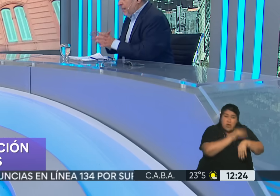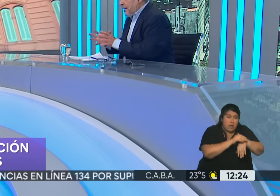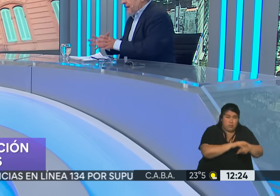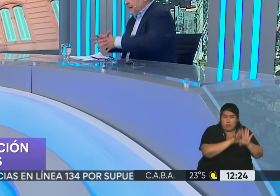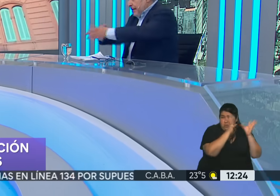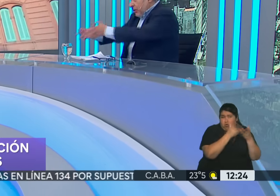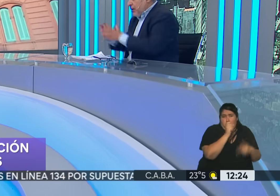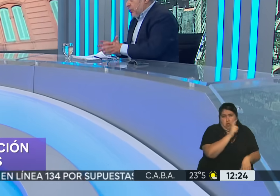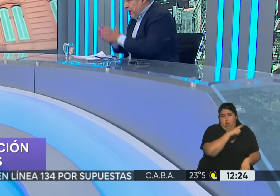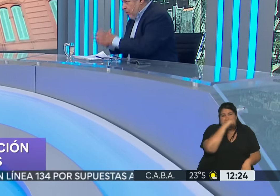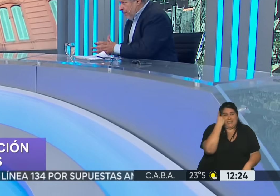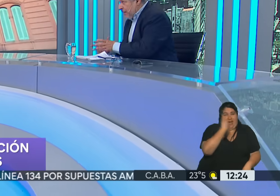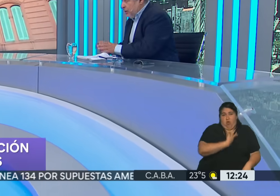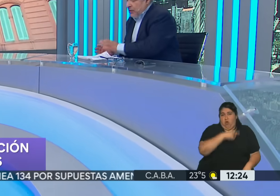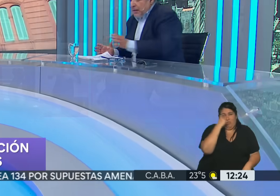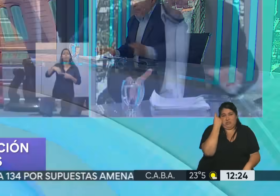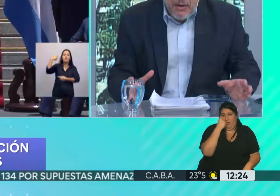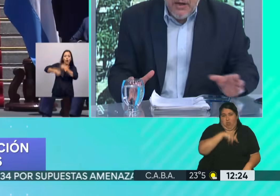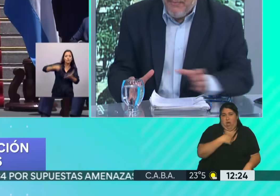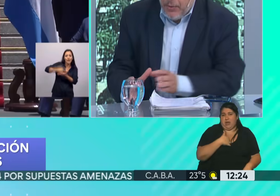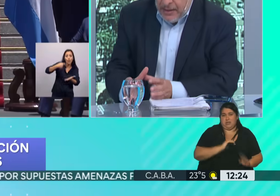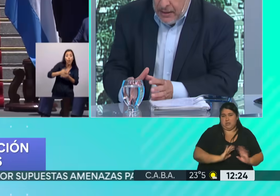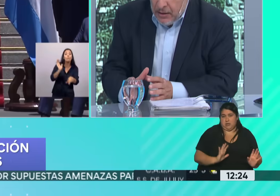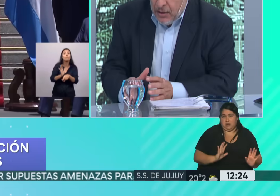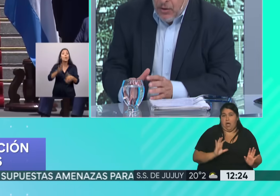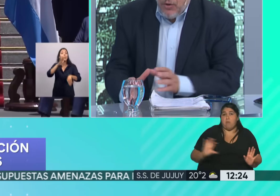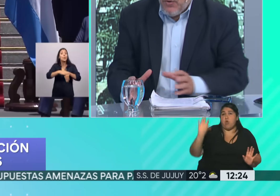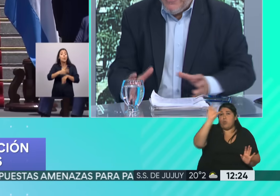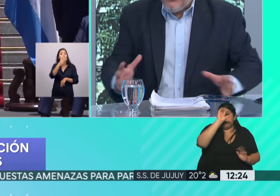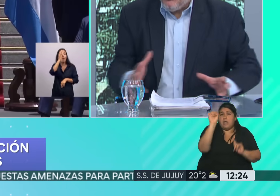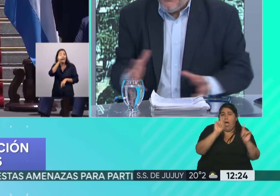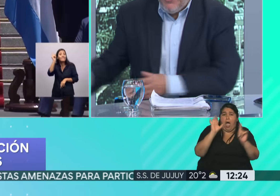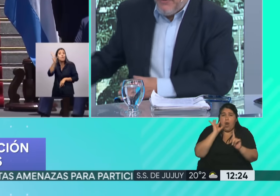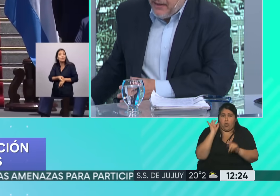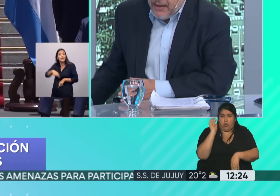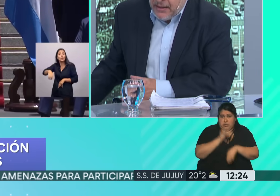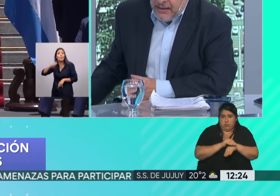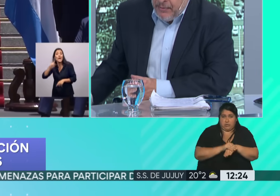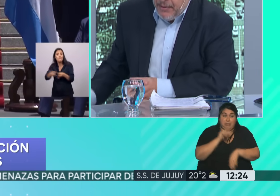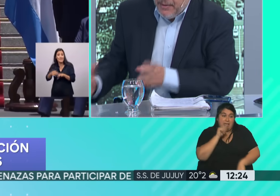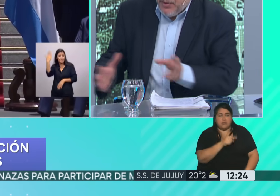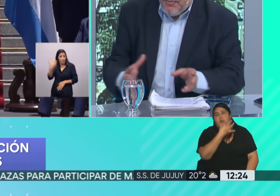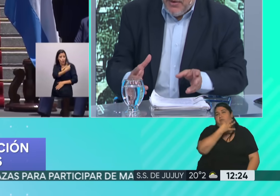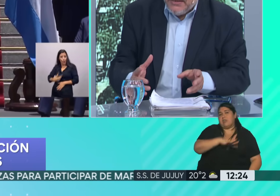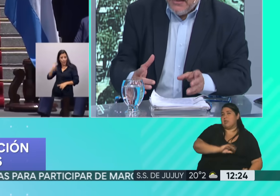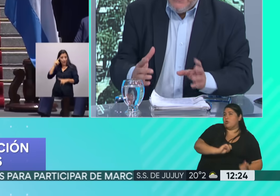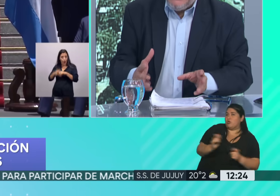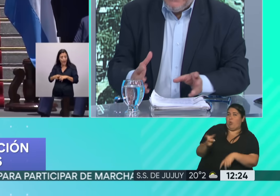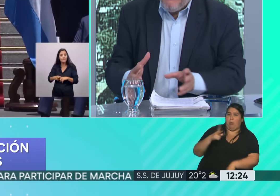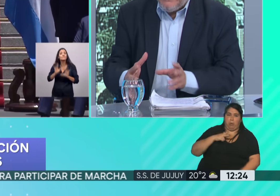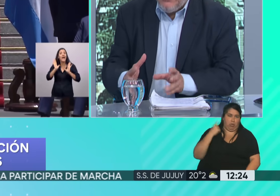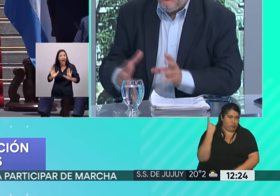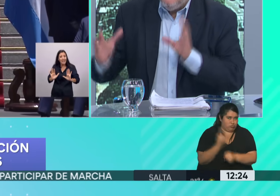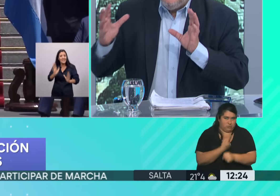estado Aparte que es el estado nacional una parte y otra en mano de las provincias con lo cual eso no se puede vender así Simplemente porque podrías